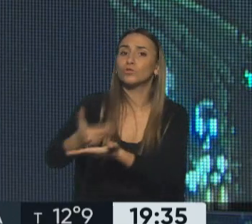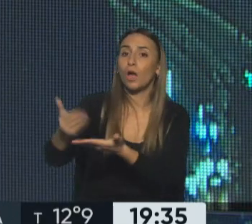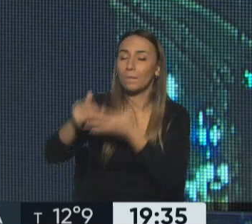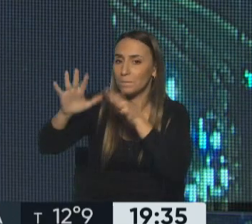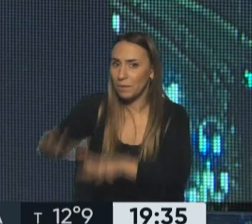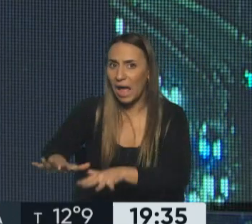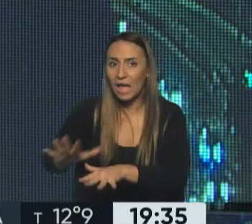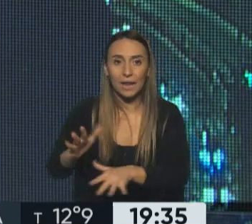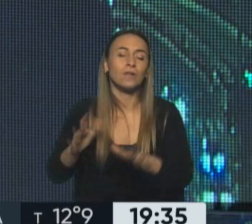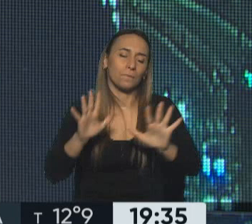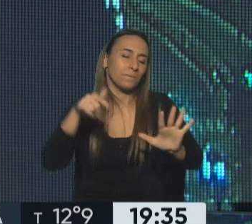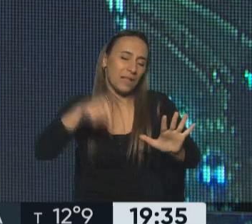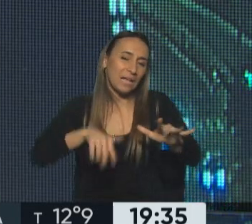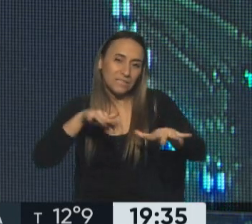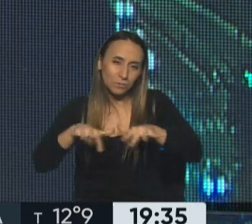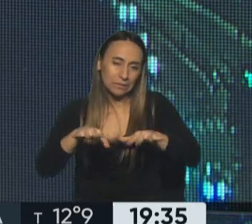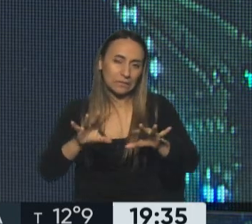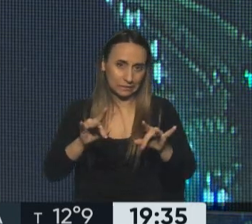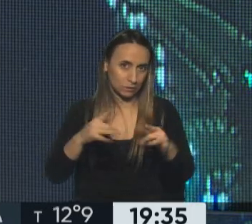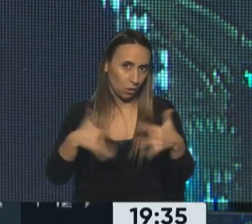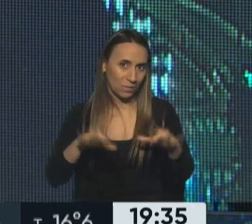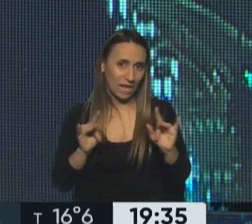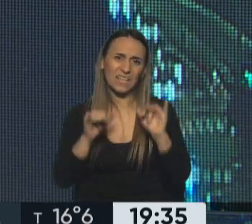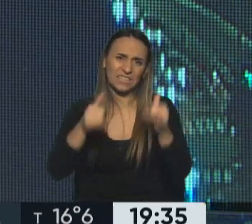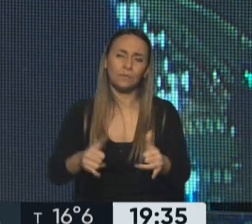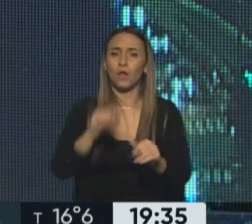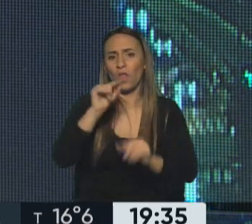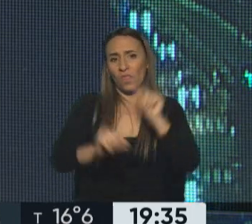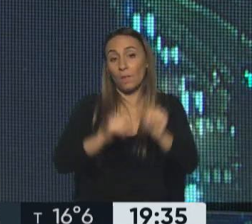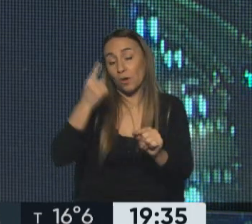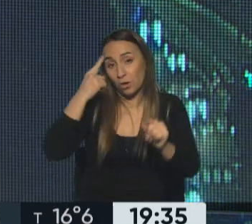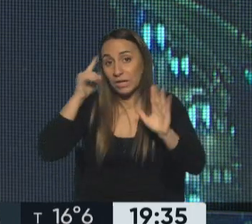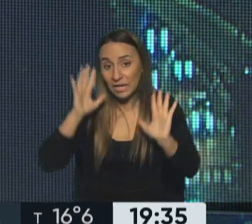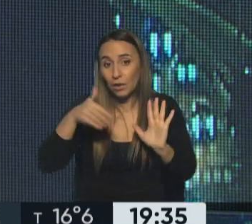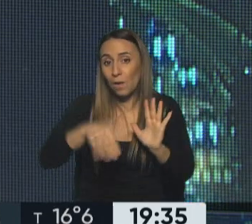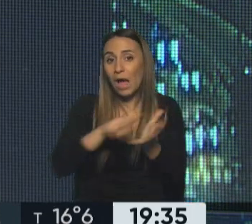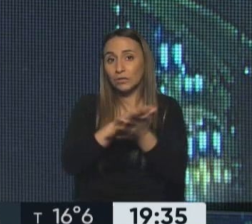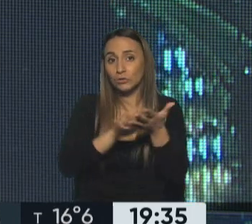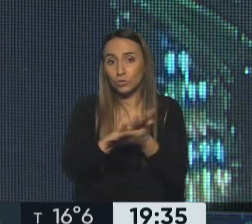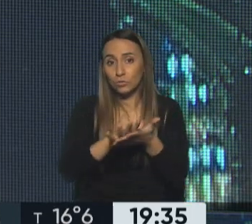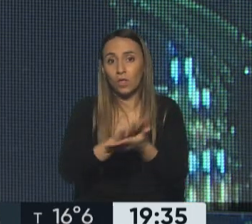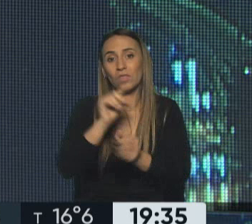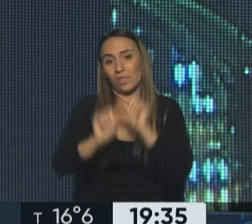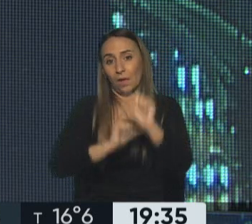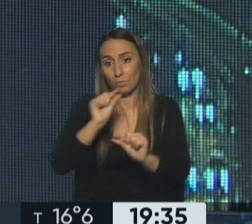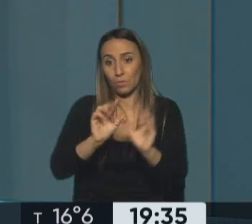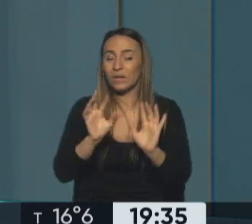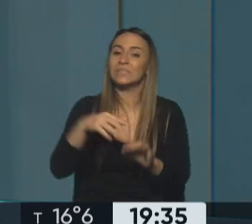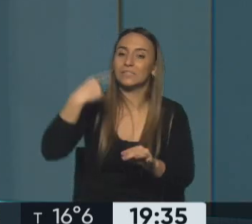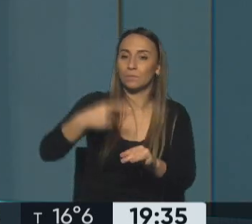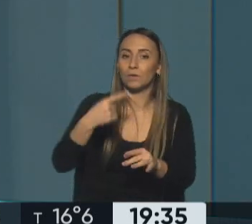una situación, y se va a ir solucionando. De a poco yo creo que van a empezar a llegar Porque siempre que aparece el riesgo